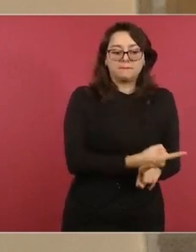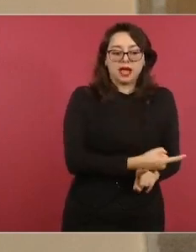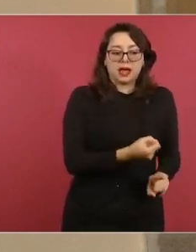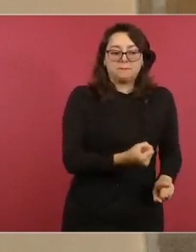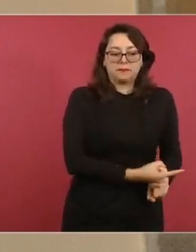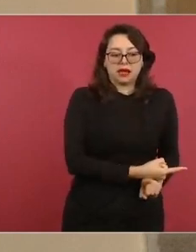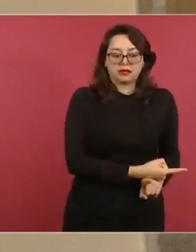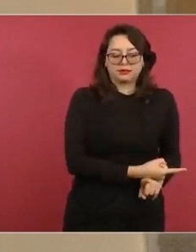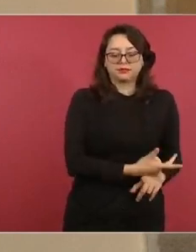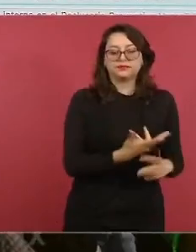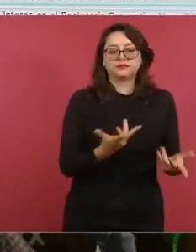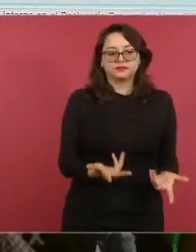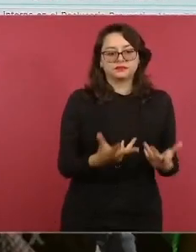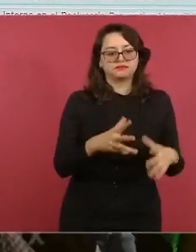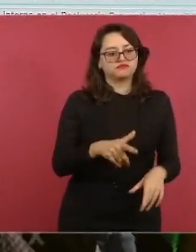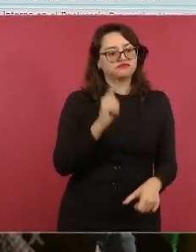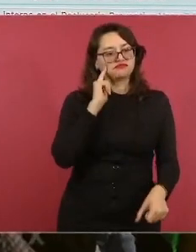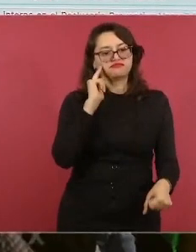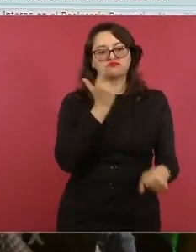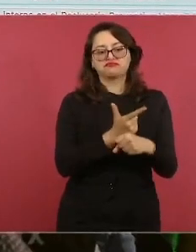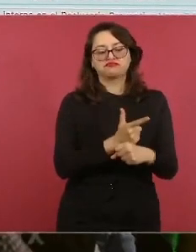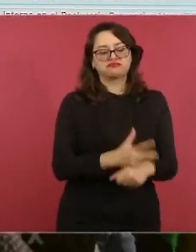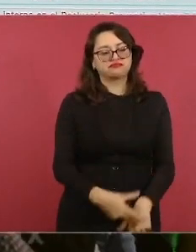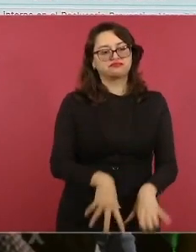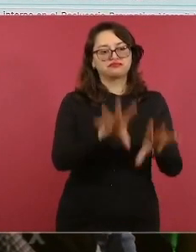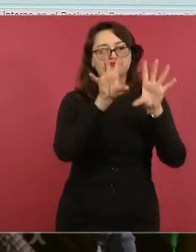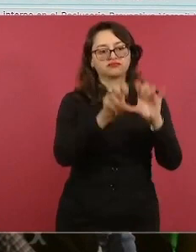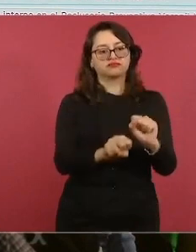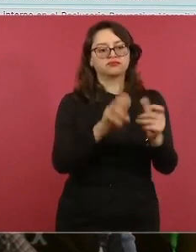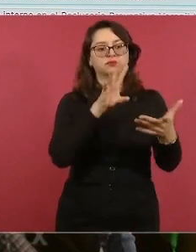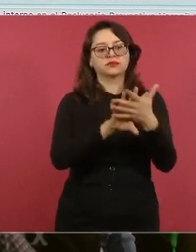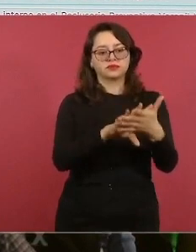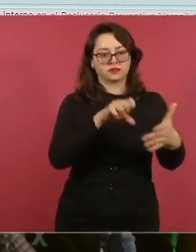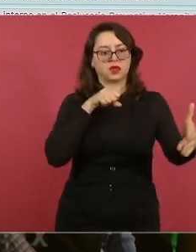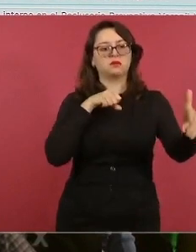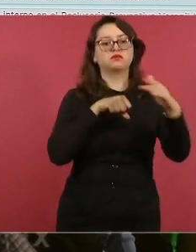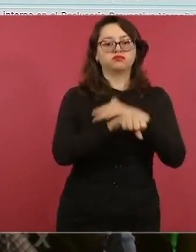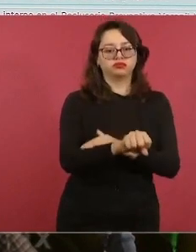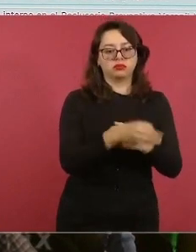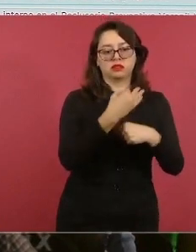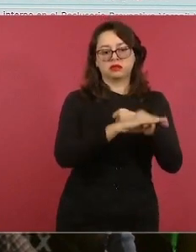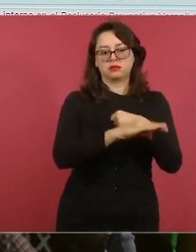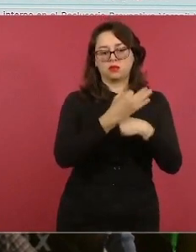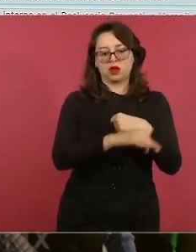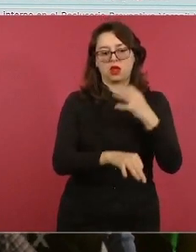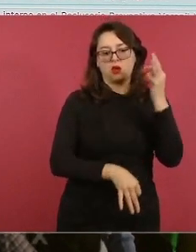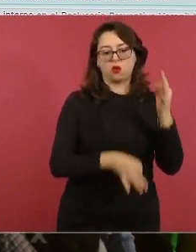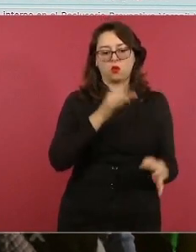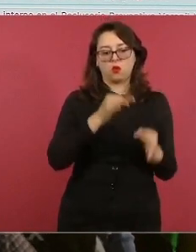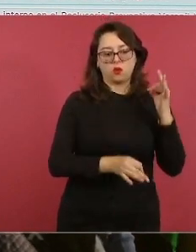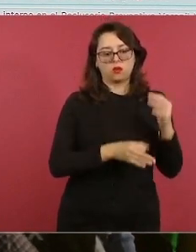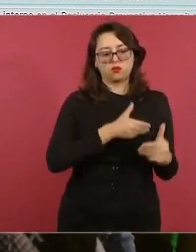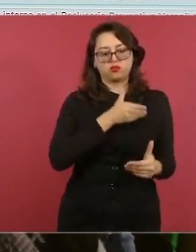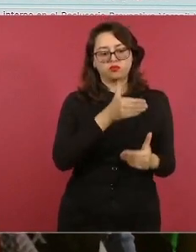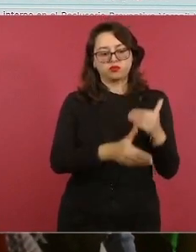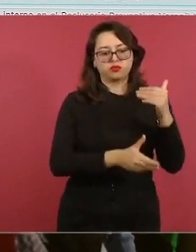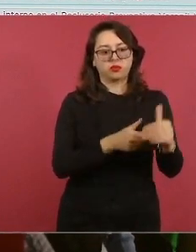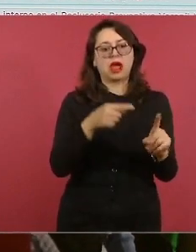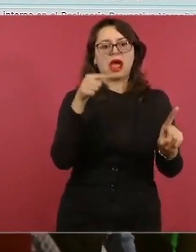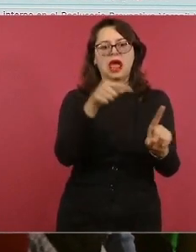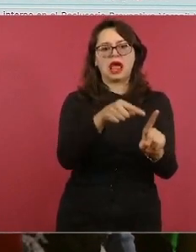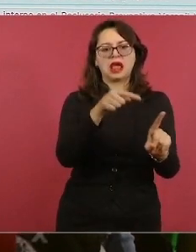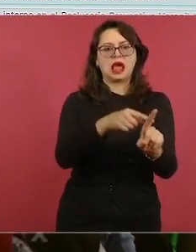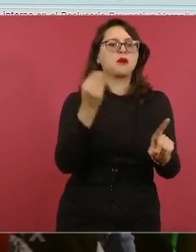Cesar la medida cautelar de prisión preventiva justificada a Juan n abogado del expresidente Carlos Salinas